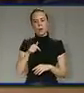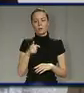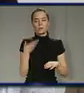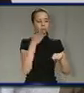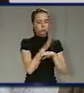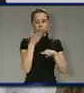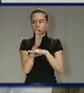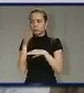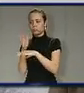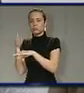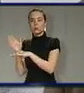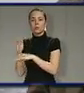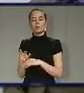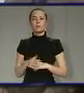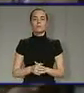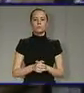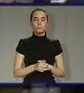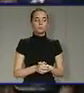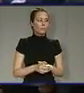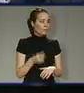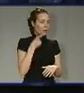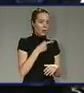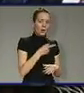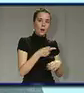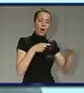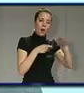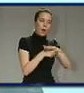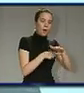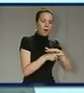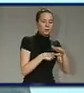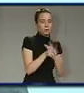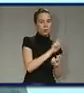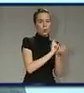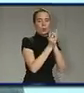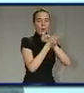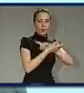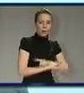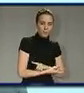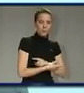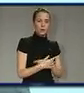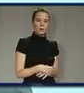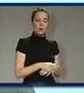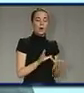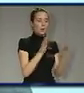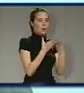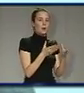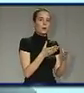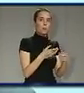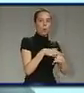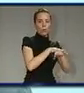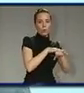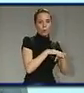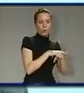candidatos. Mientras Manuel Palomar cambiaría el modo de gestión... ...el equipo de gobierno defina las políticas horizontales... ...y luego la gestión sea